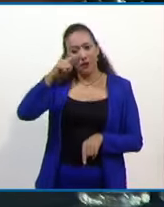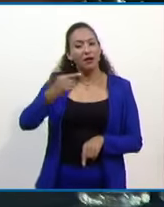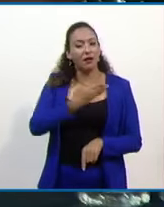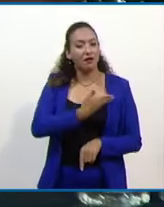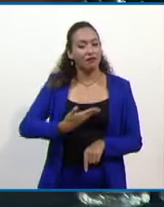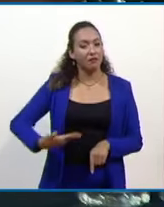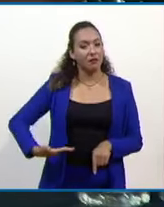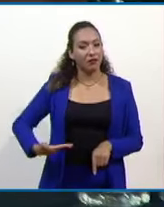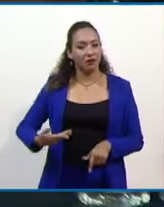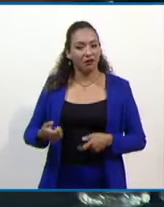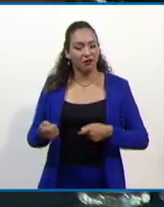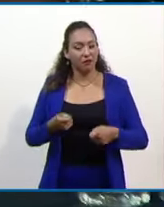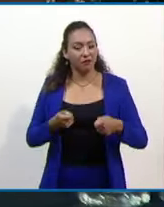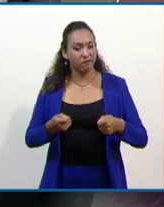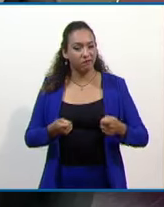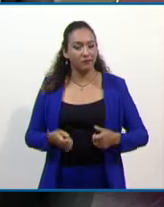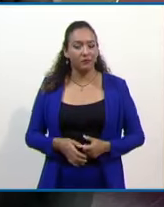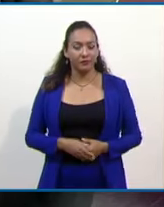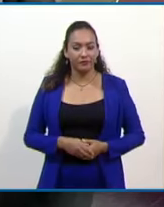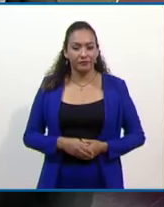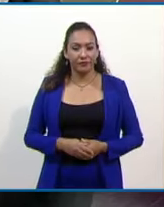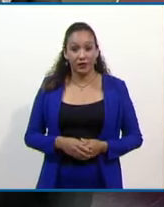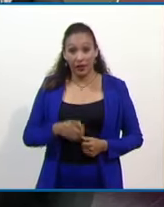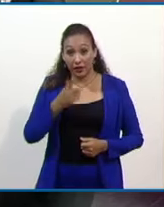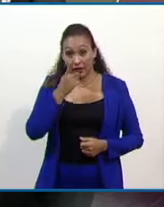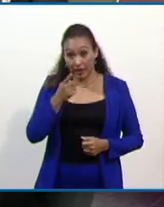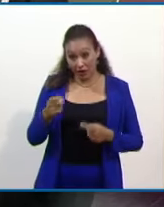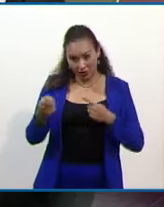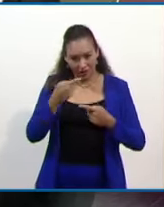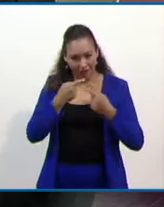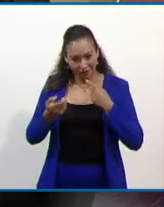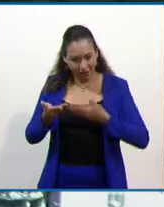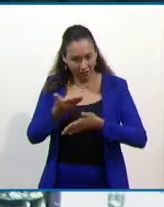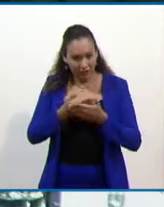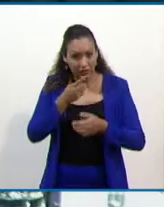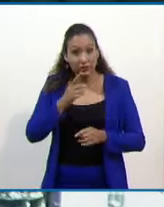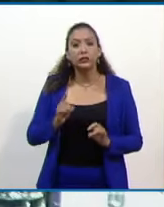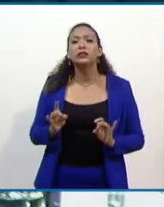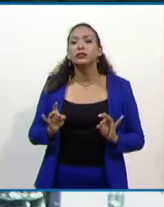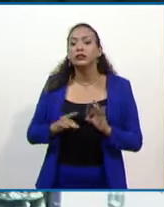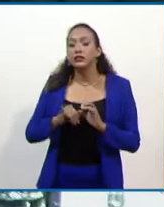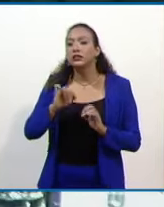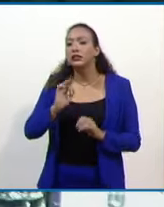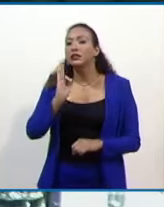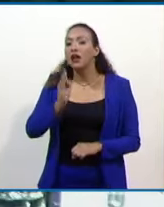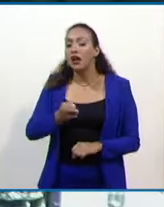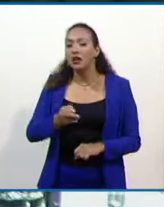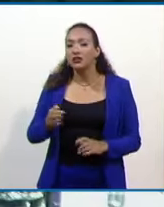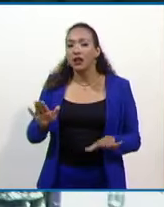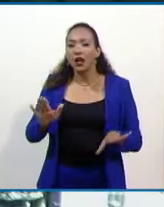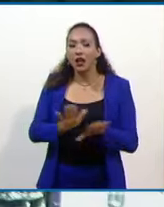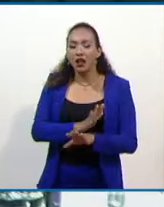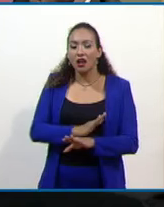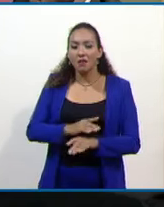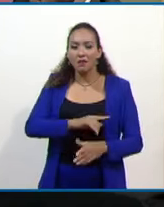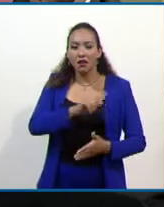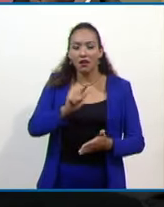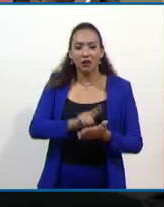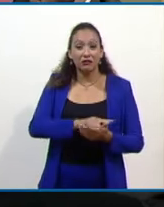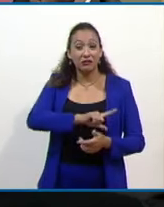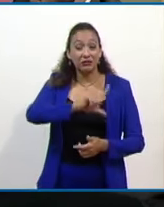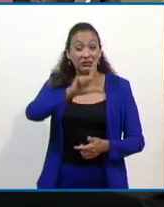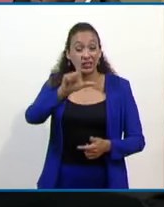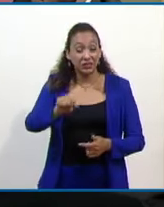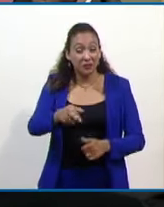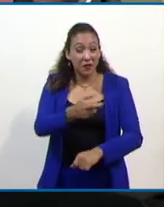Académicas y académicos aseguraron que de aprobarse la reforma provocará una justicia más lenta. El resto